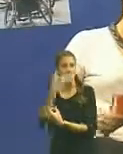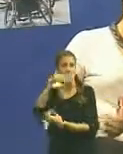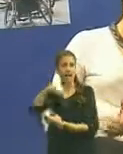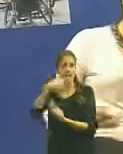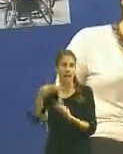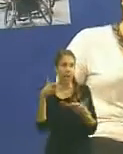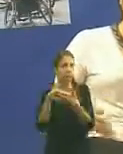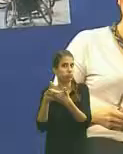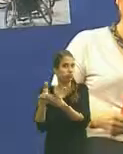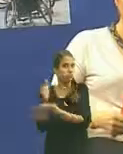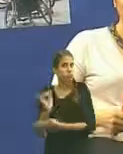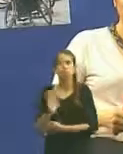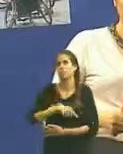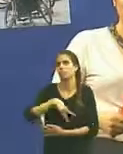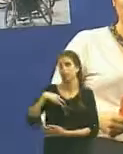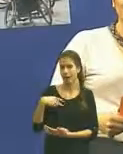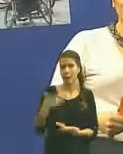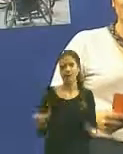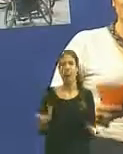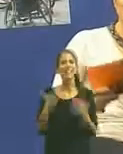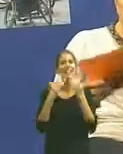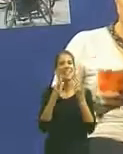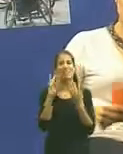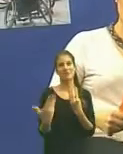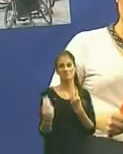en nuestra isla, en Gran Canaria y en general. Así